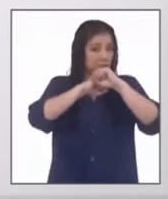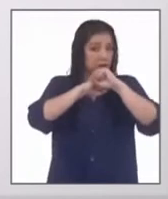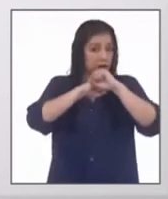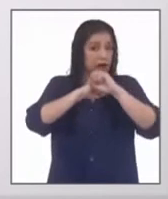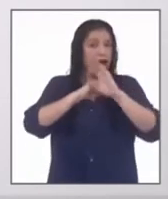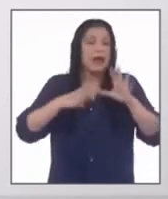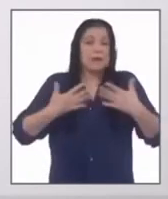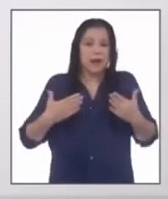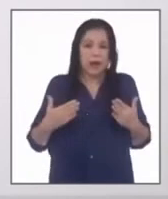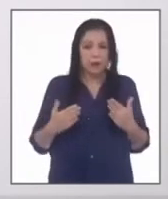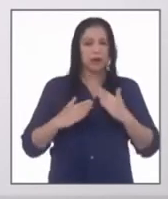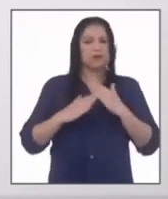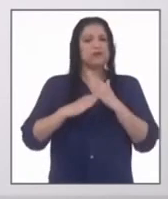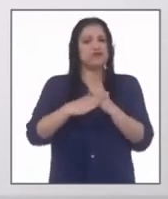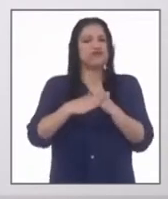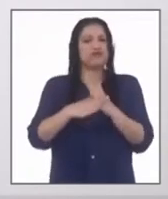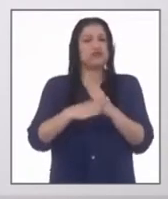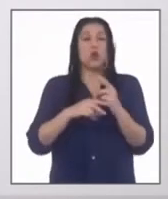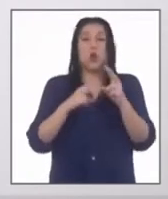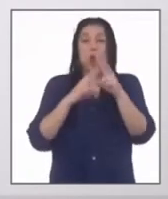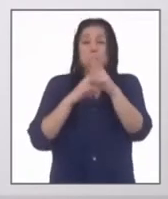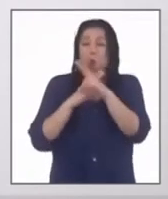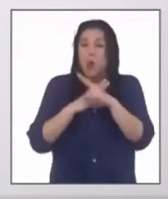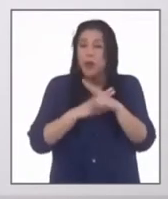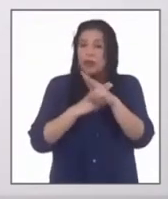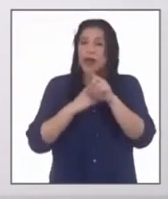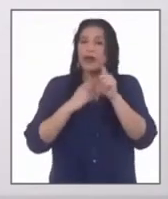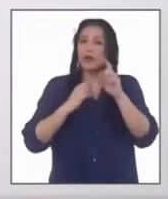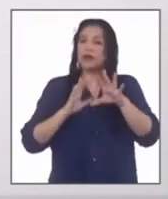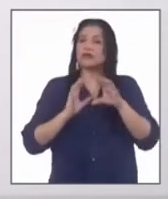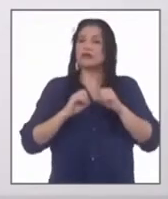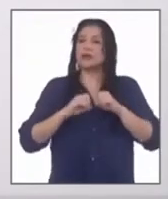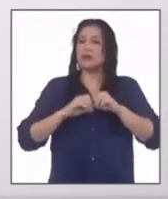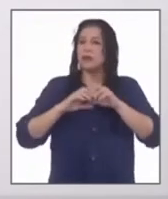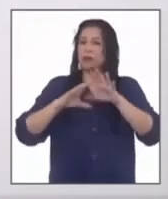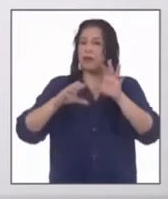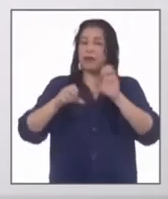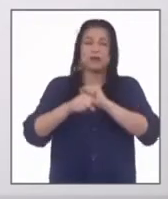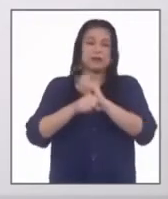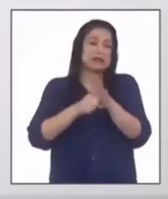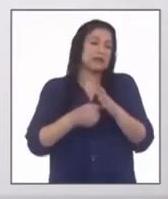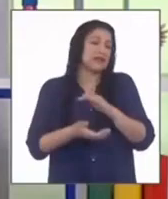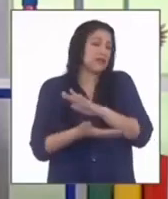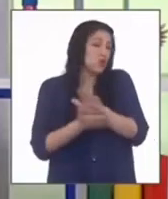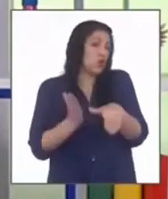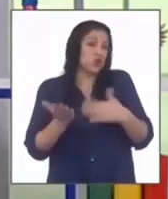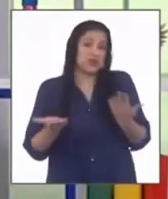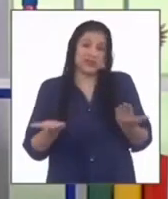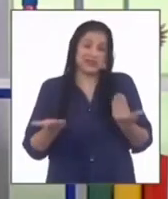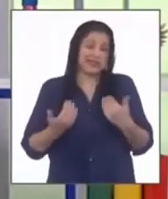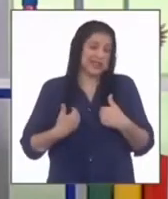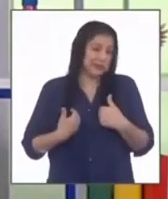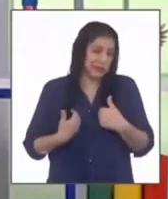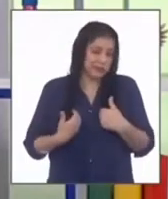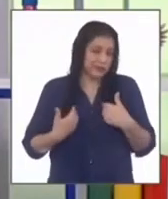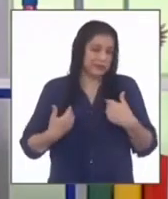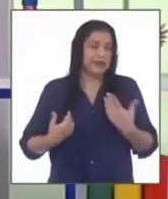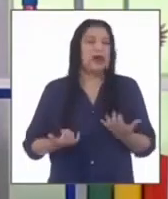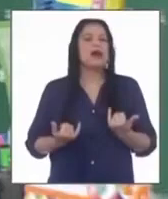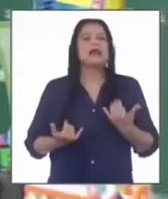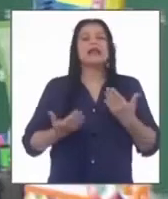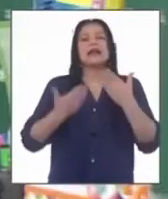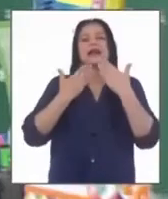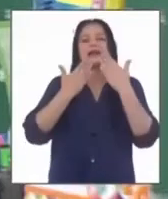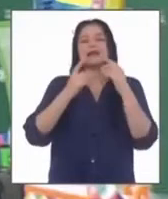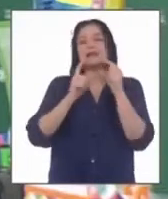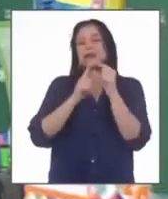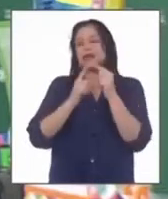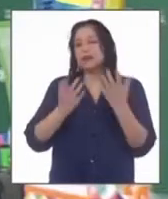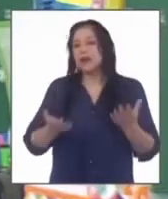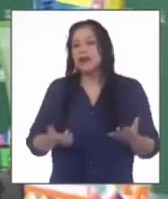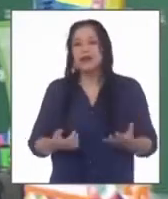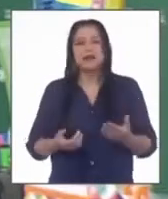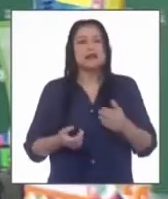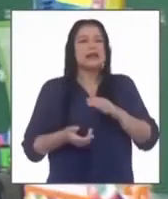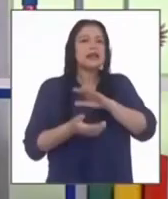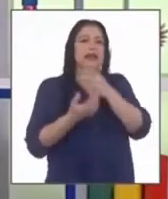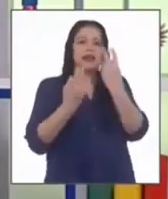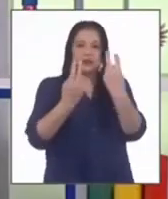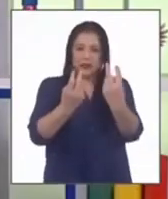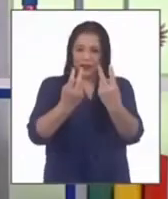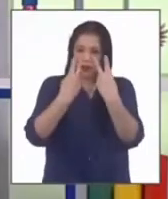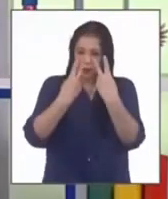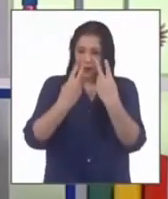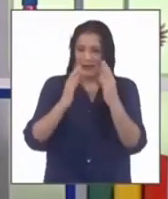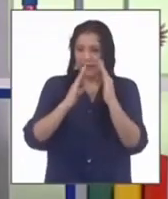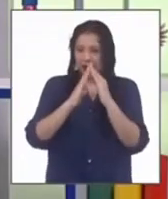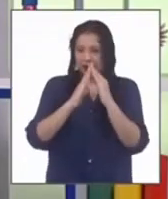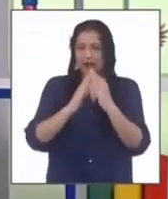así afrontar con mucha cautela esta pandemia que nos ha tocado vivir. Gracias por sus palabras, profesora. Y a todos los que nos